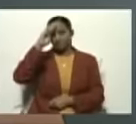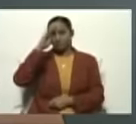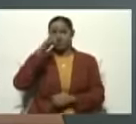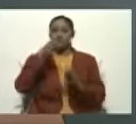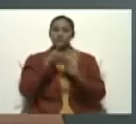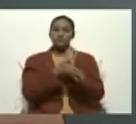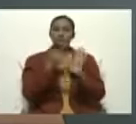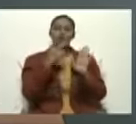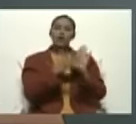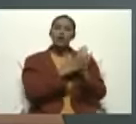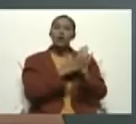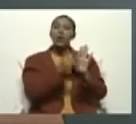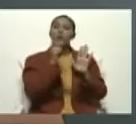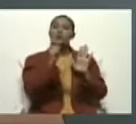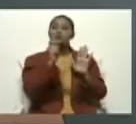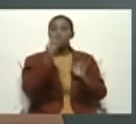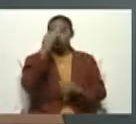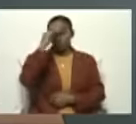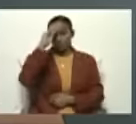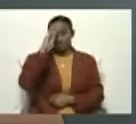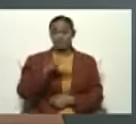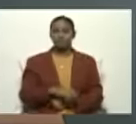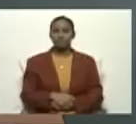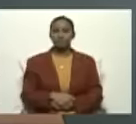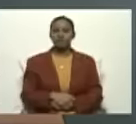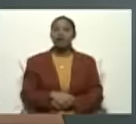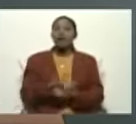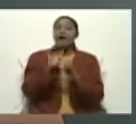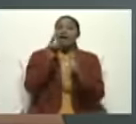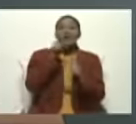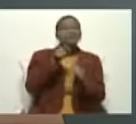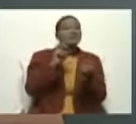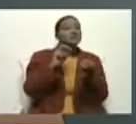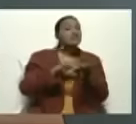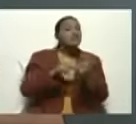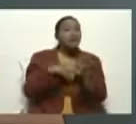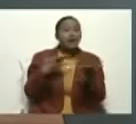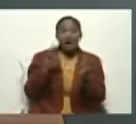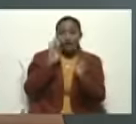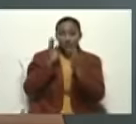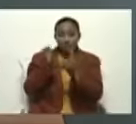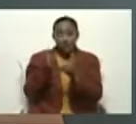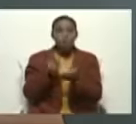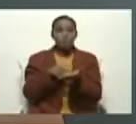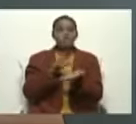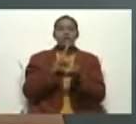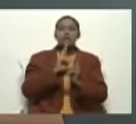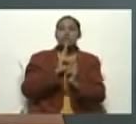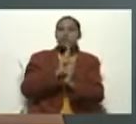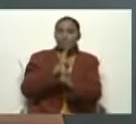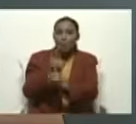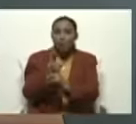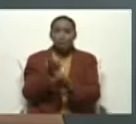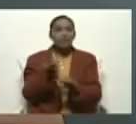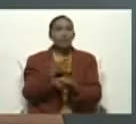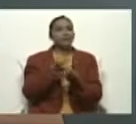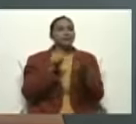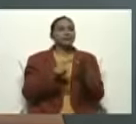Constitución de la República, de que esa atención, esa respuesta, esa evaluación, esa